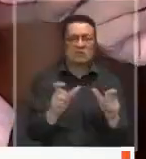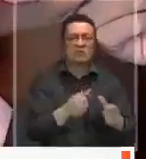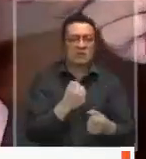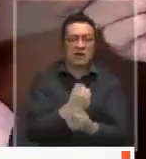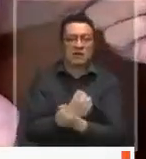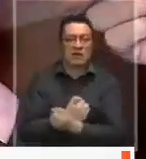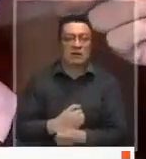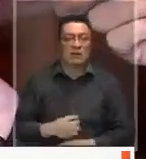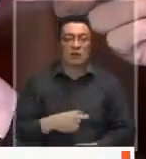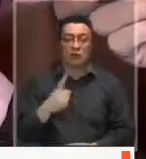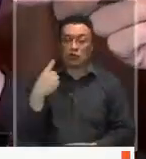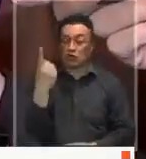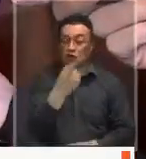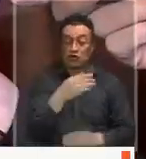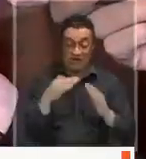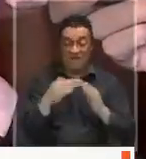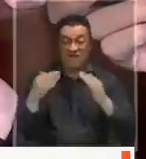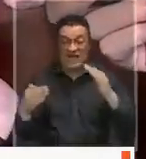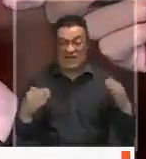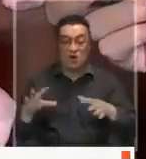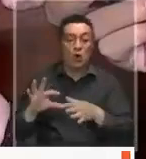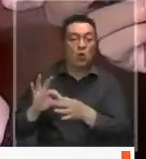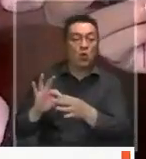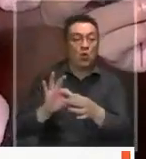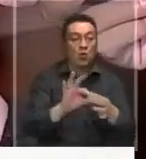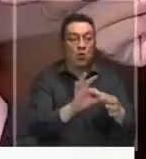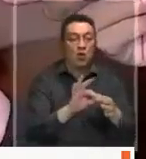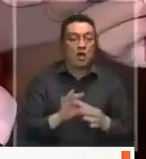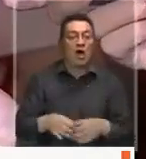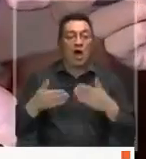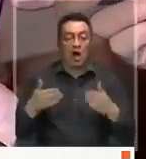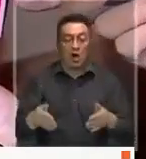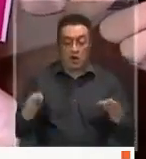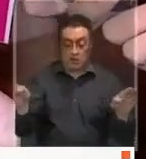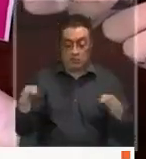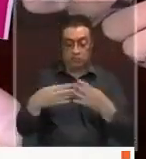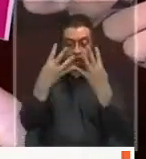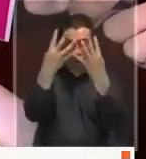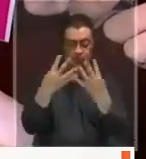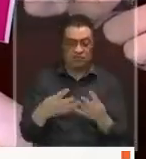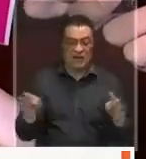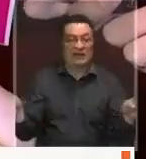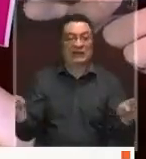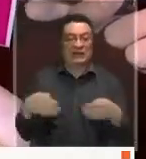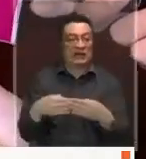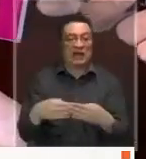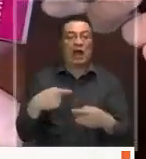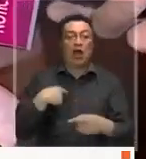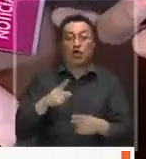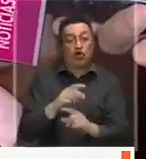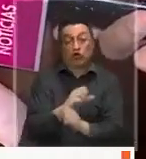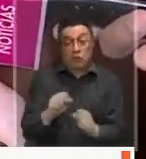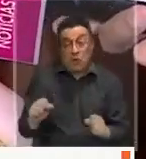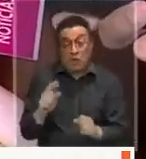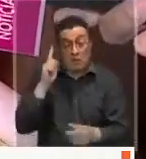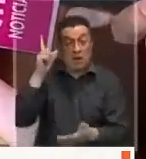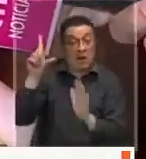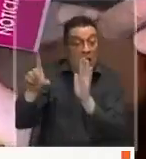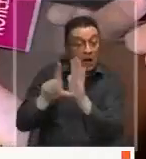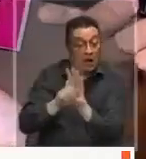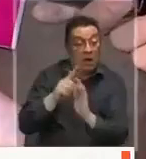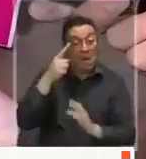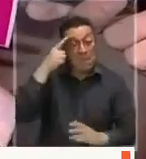estamos todos los vecinos Unidos ahora vamos a cerrar portones Yo sé que eso ya no es no se puede hacer pero